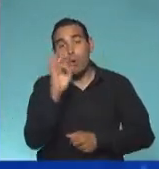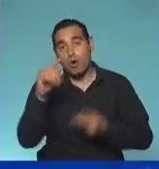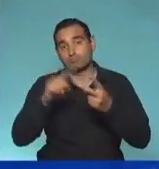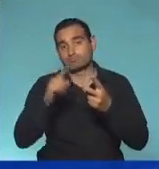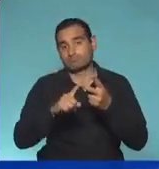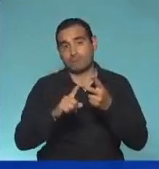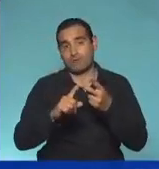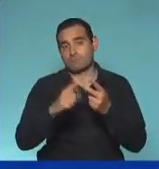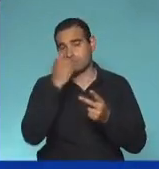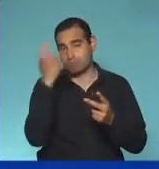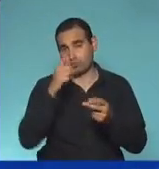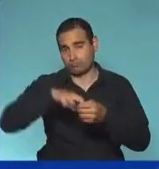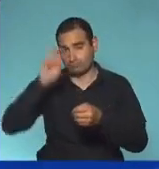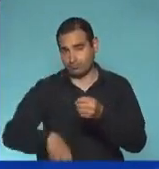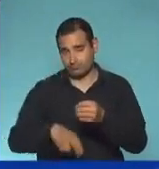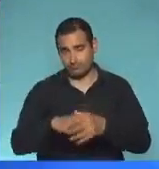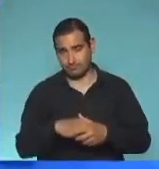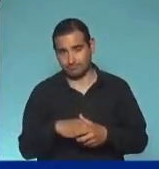salida abrupta. Y también,